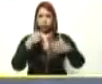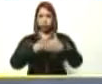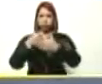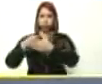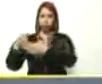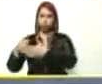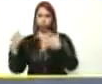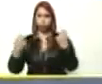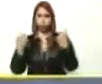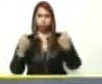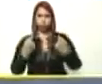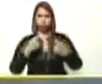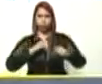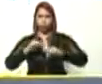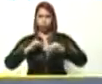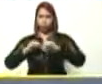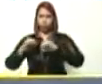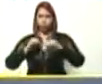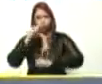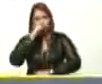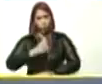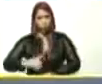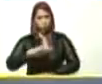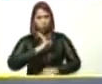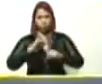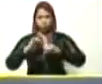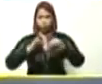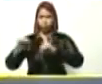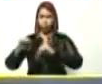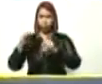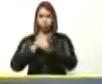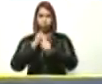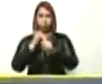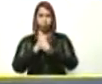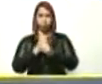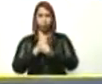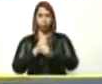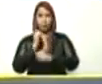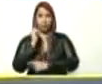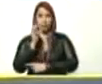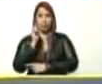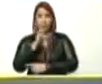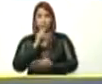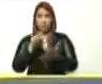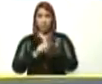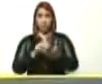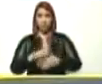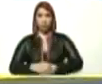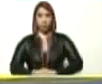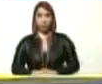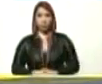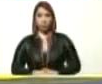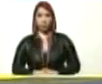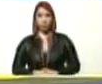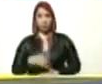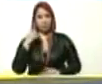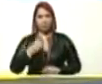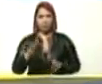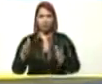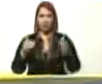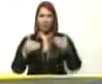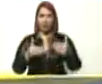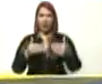populares de la movilización del pueblo de la movilización de la clase obrera la asamblea nacional sea la caja de